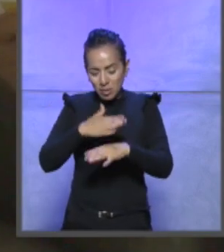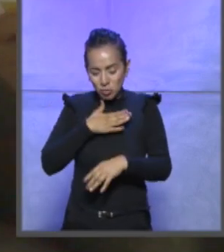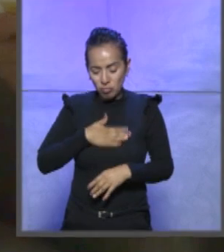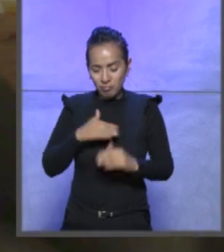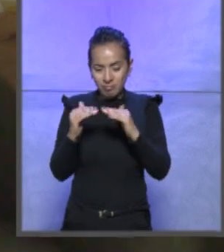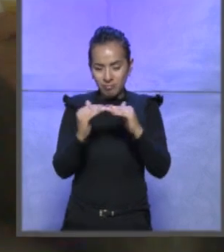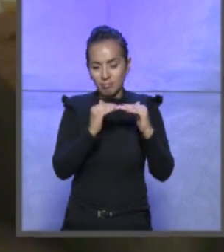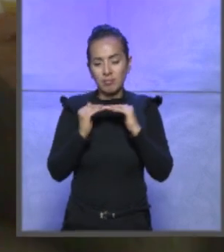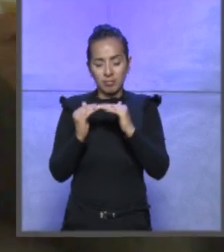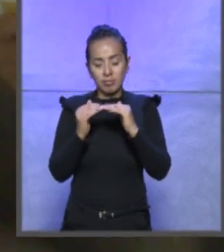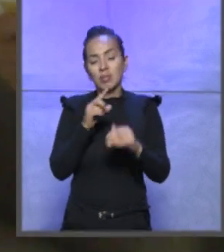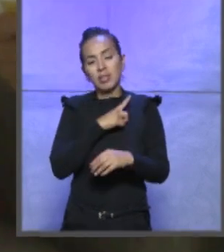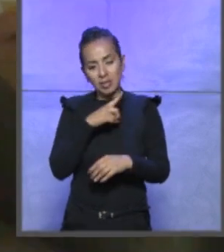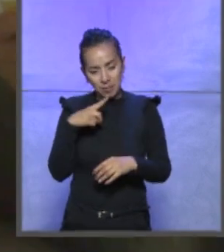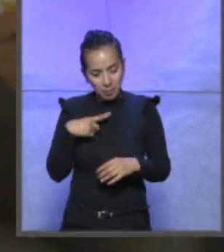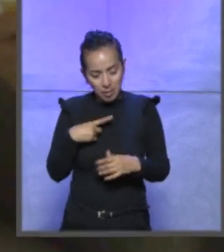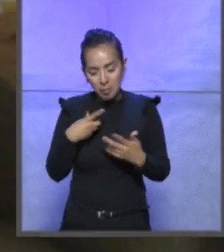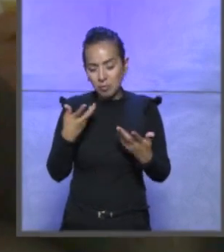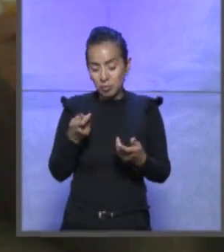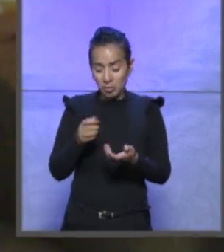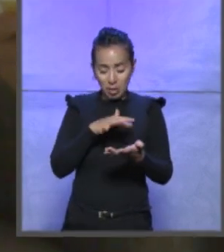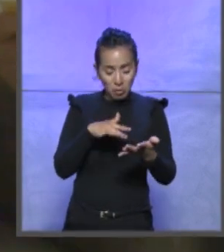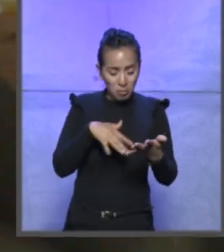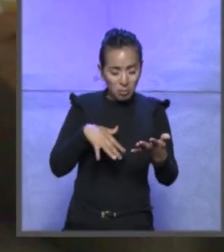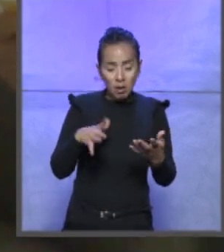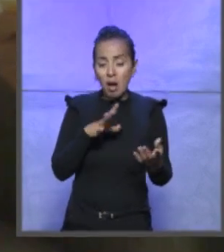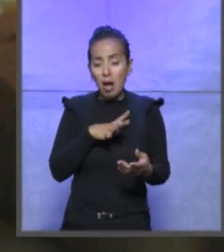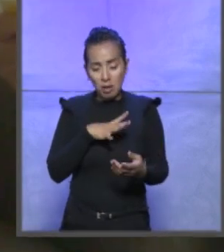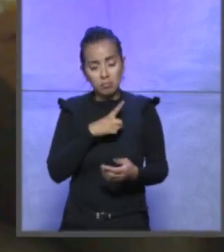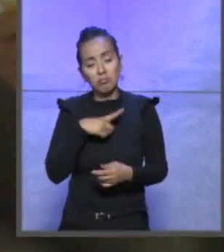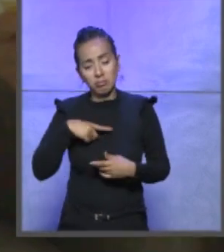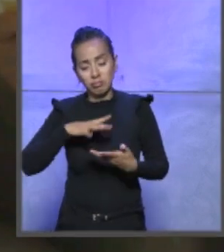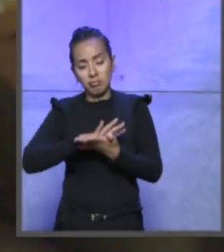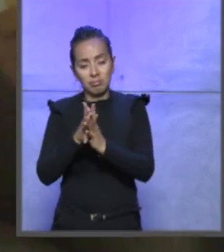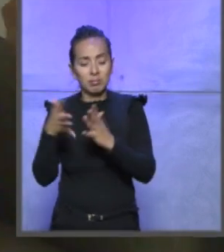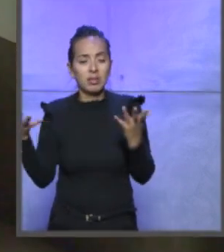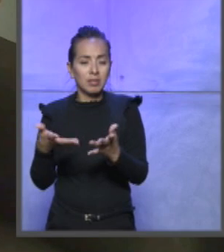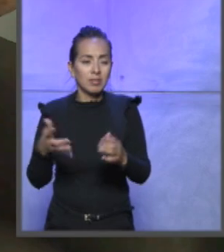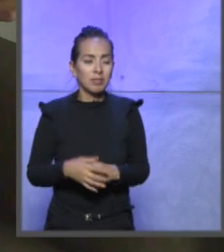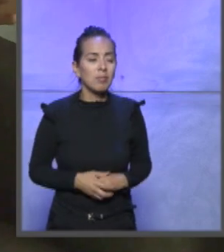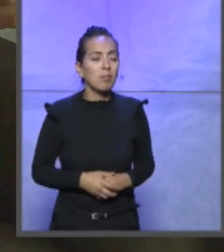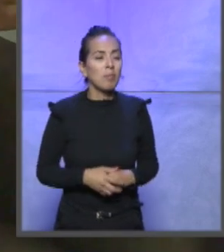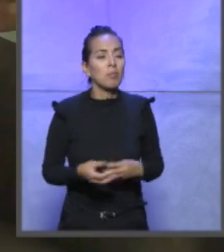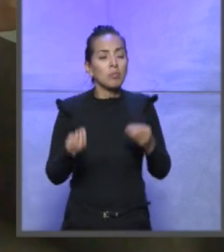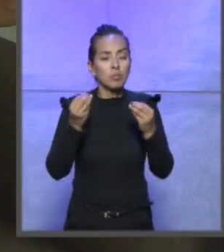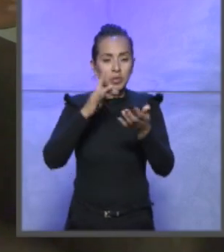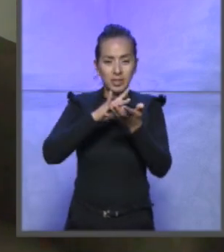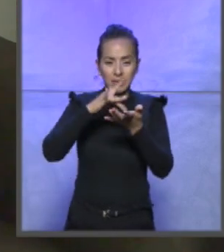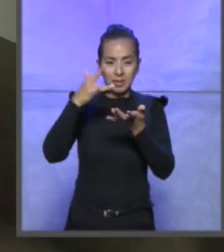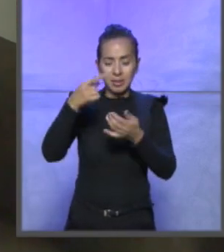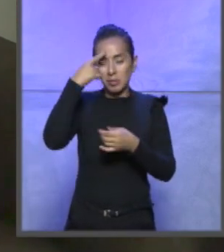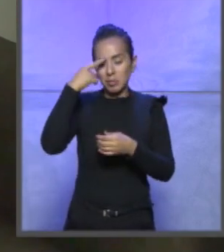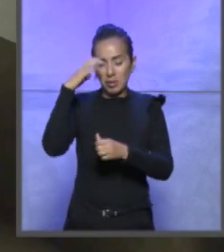equitativa. Hay que poner en práctica todo lo que tenemos en lo teórico. Gracias. Muchas gracias también. Y